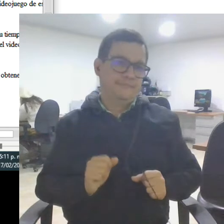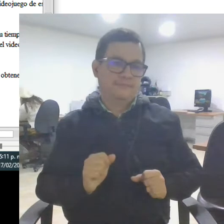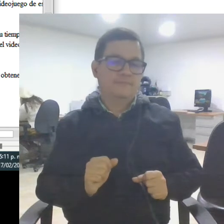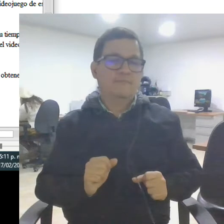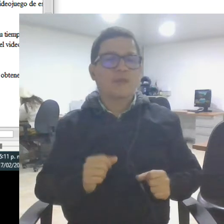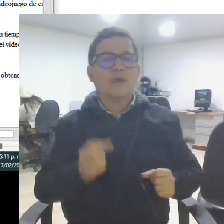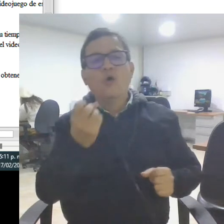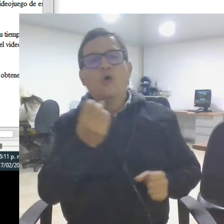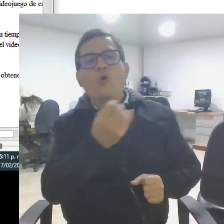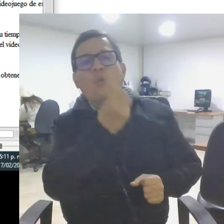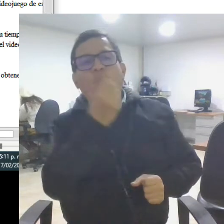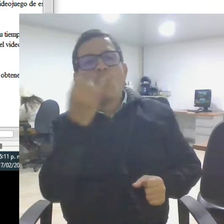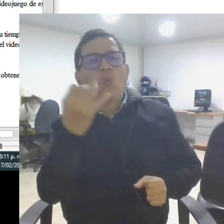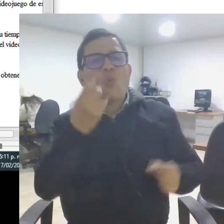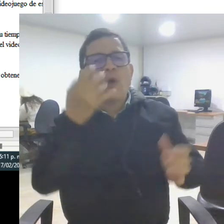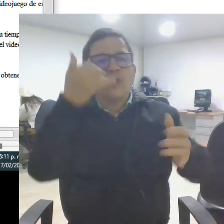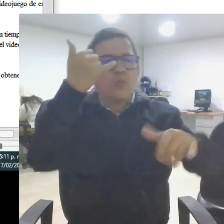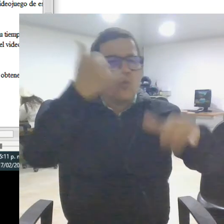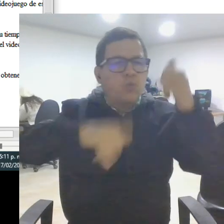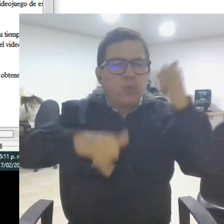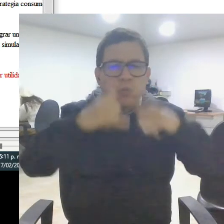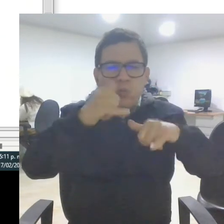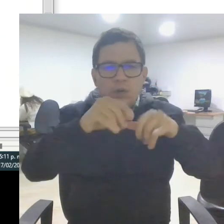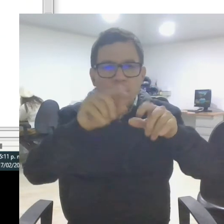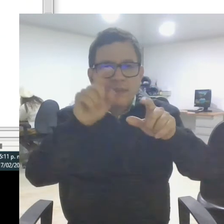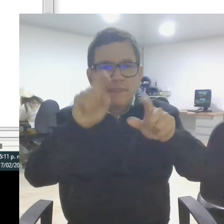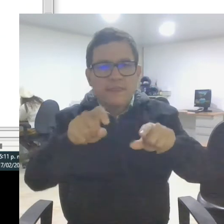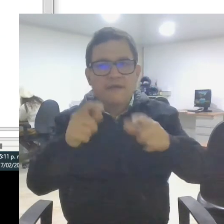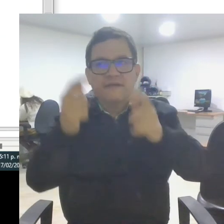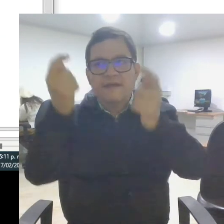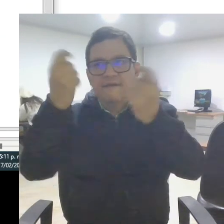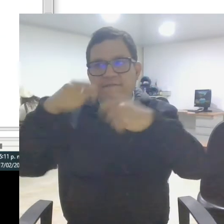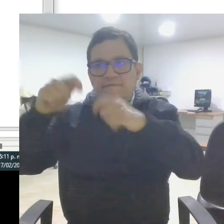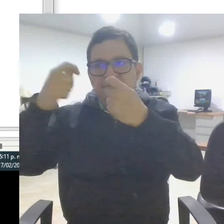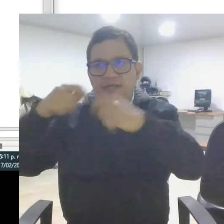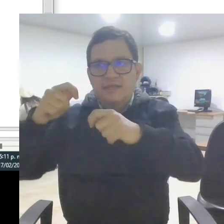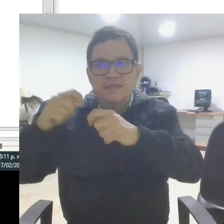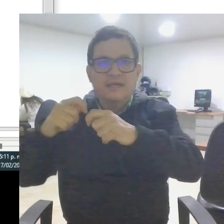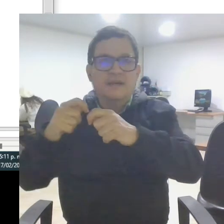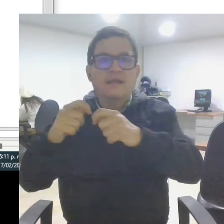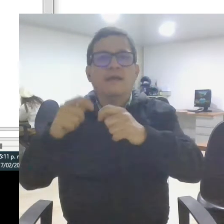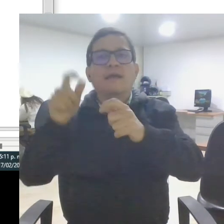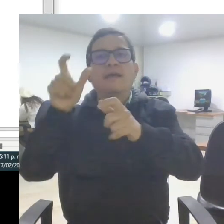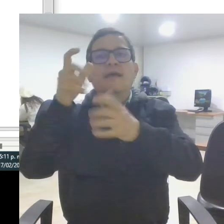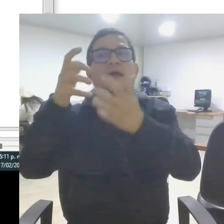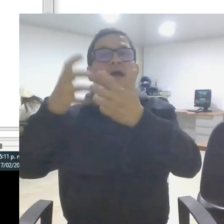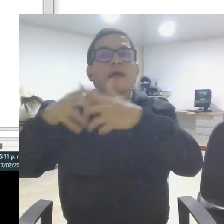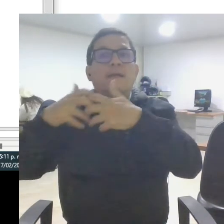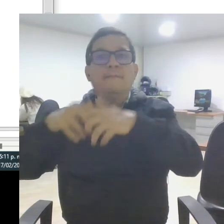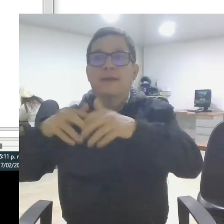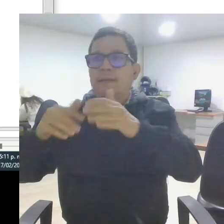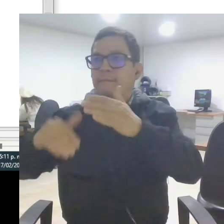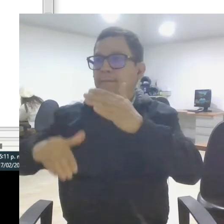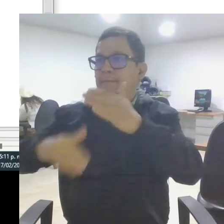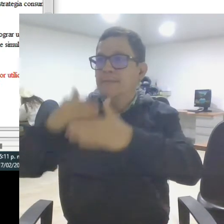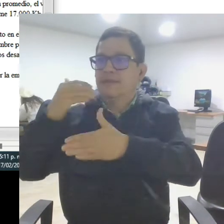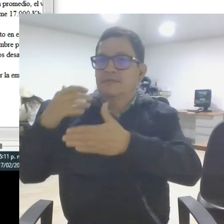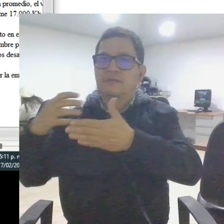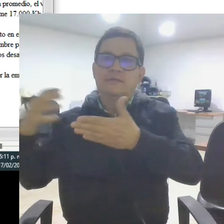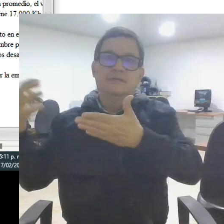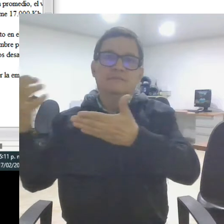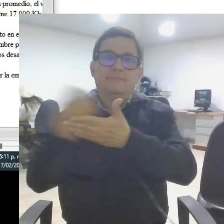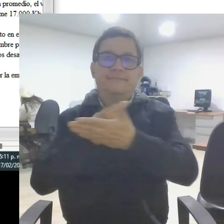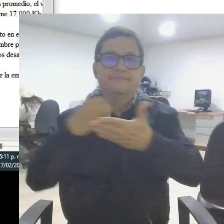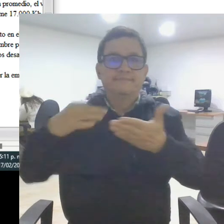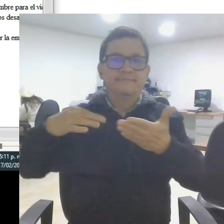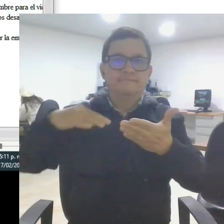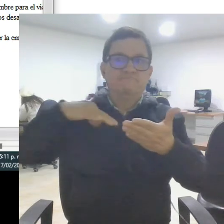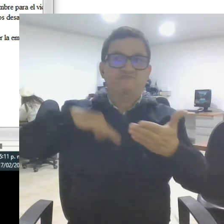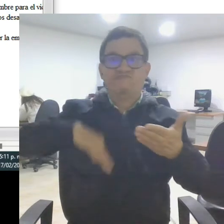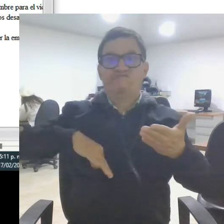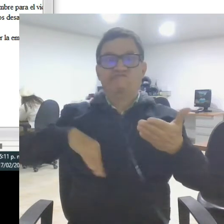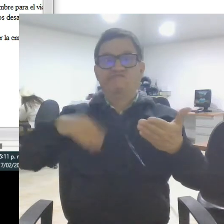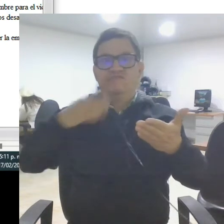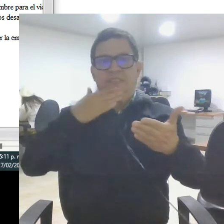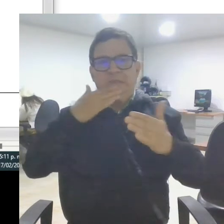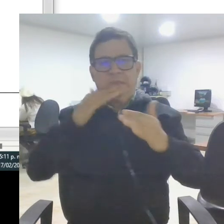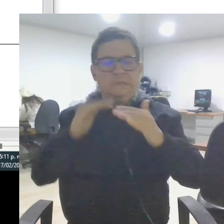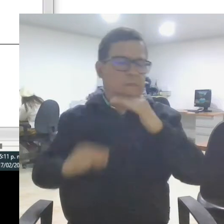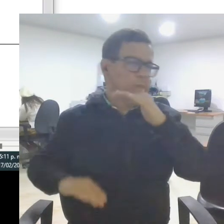¿Cuántos videojuegos de cada tipo debe vender la empresa en el comienzo para obtener la mayor utilidad posible? Es